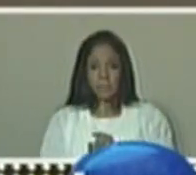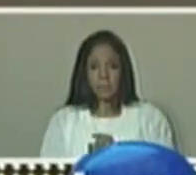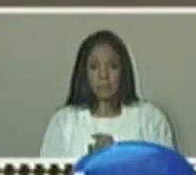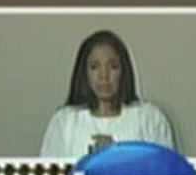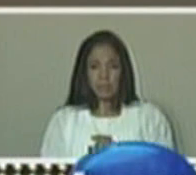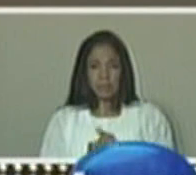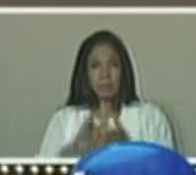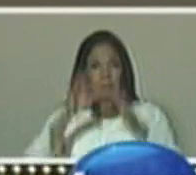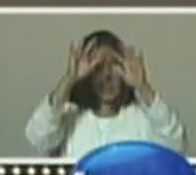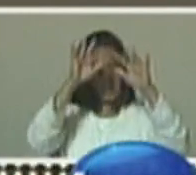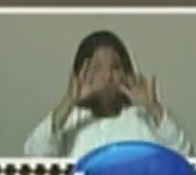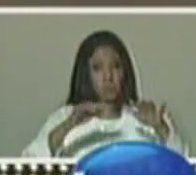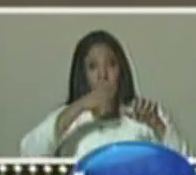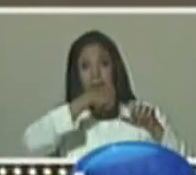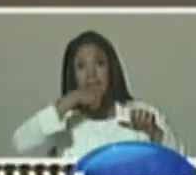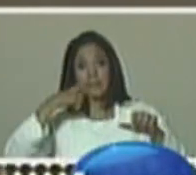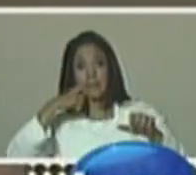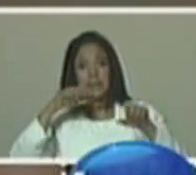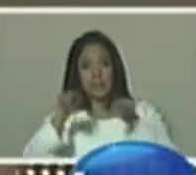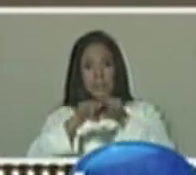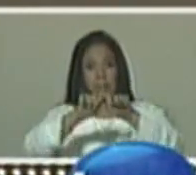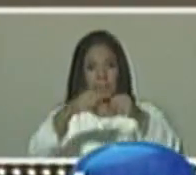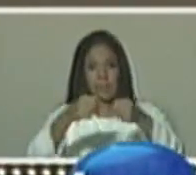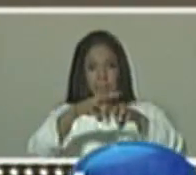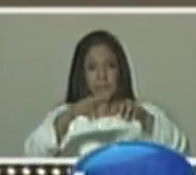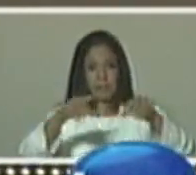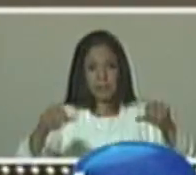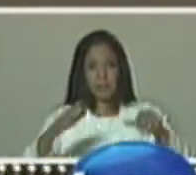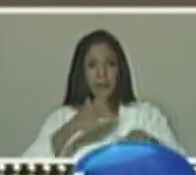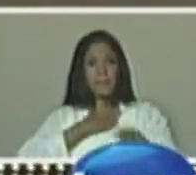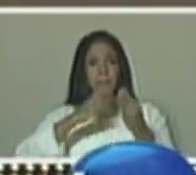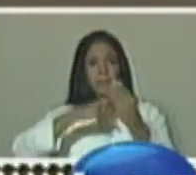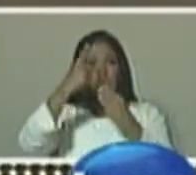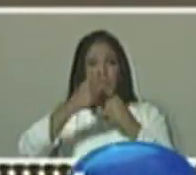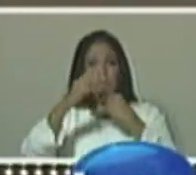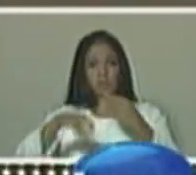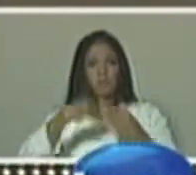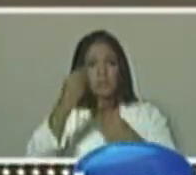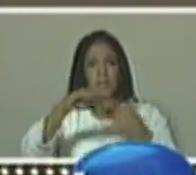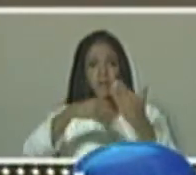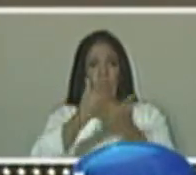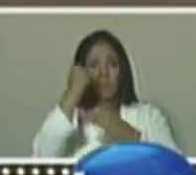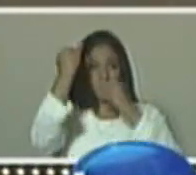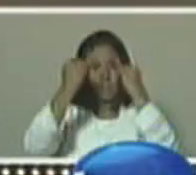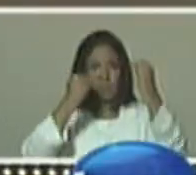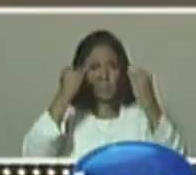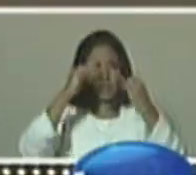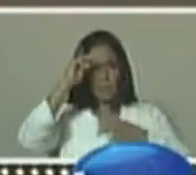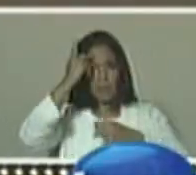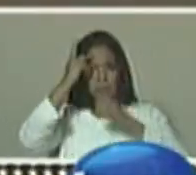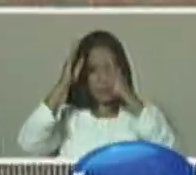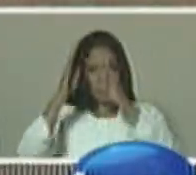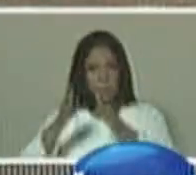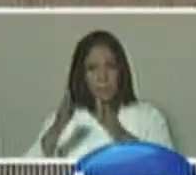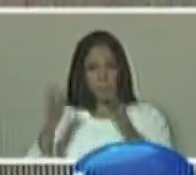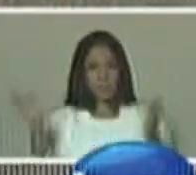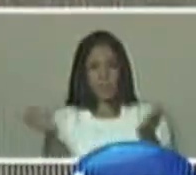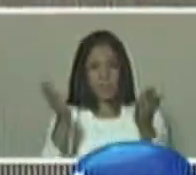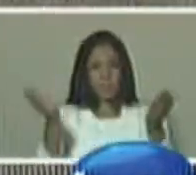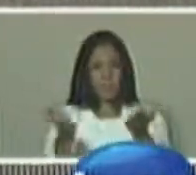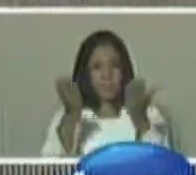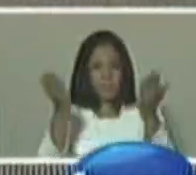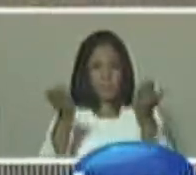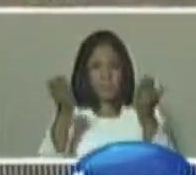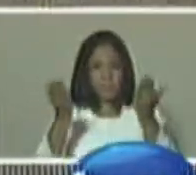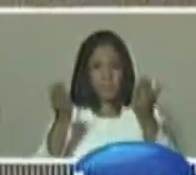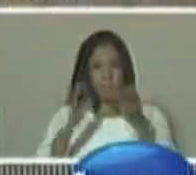Por eso, mi proyecto daría nuevas ideas a los políticos para que incentiven políticas